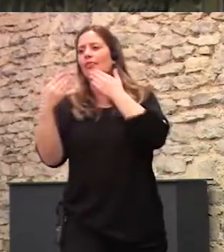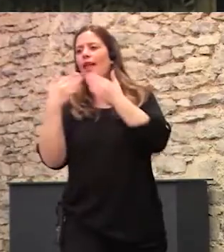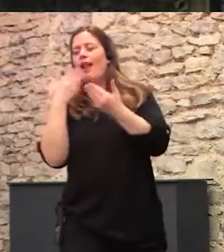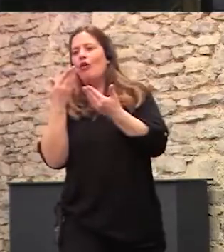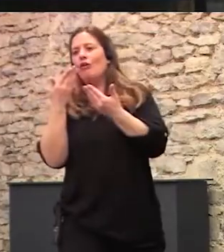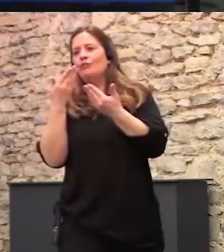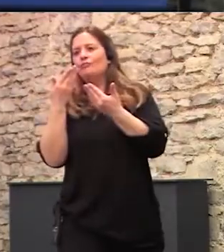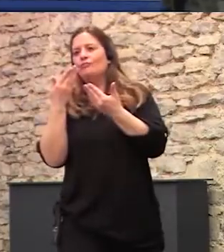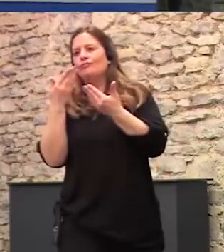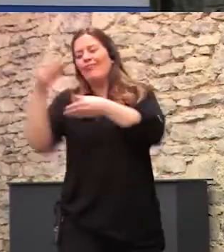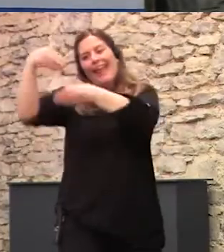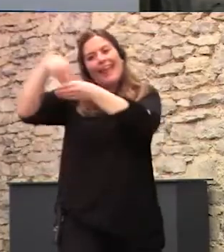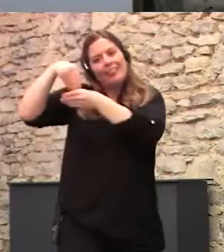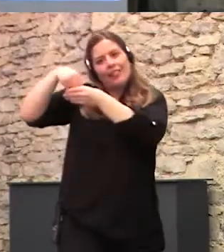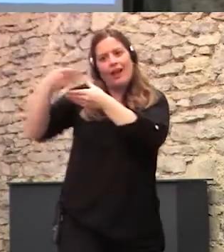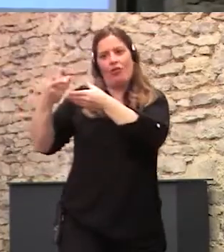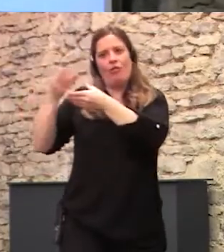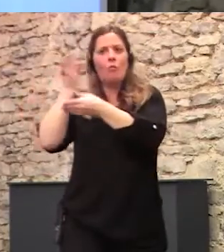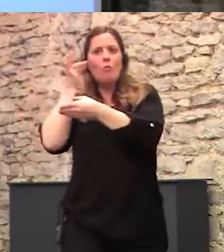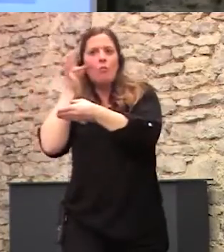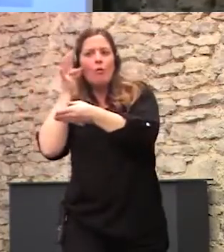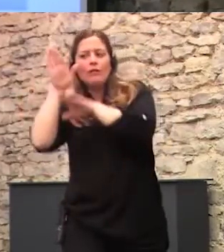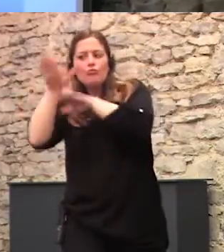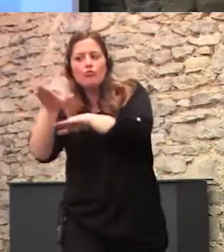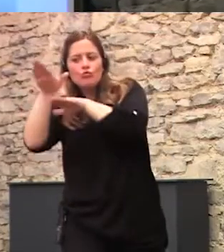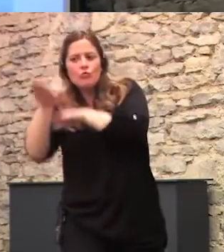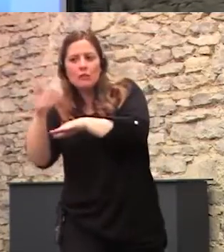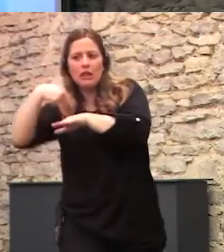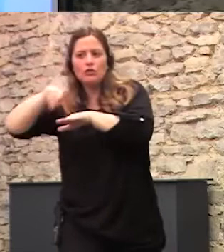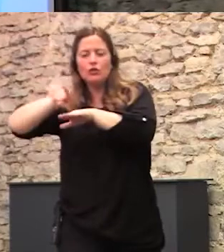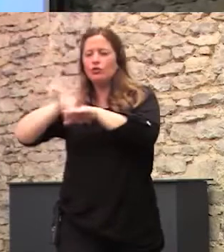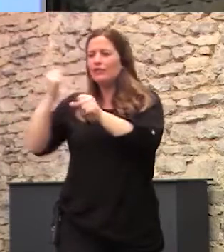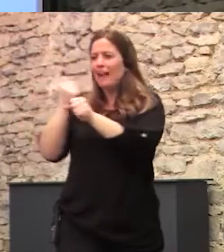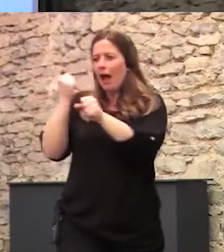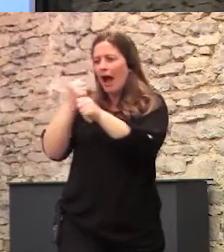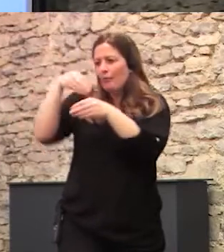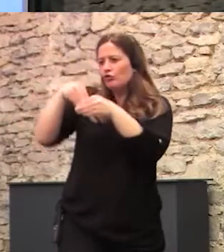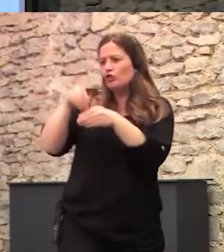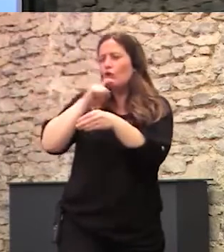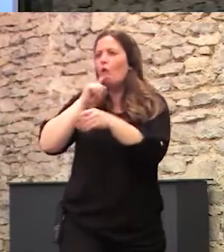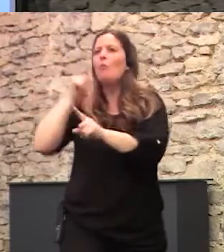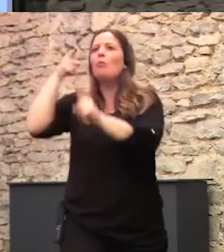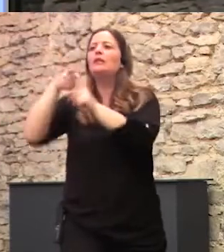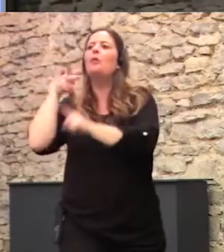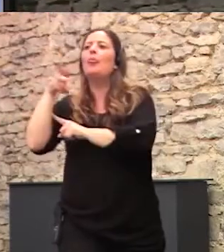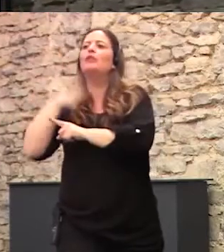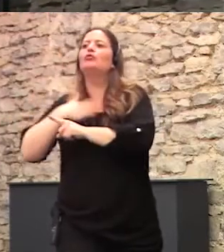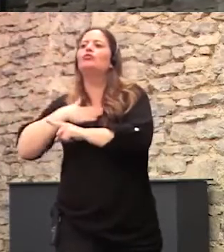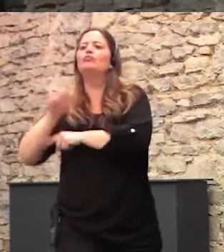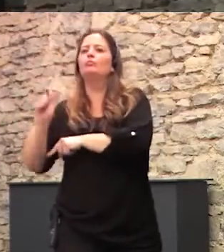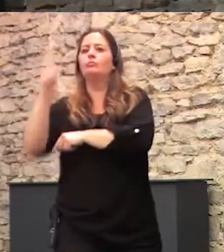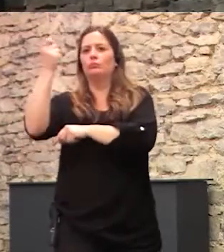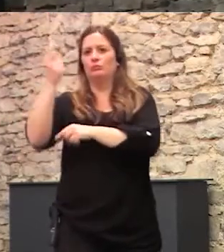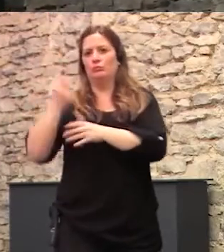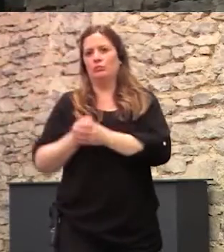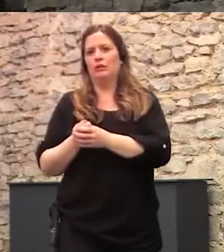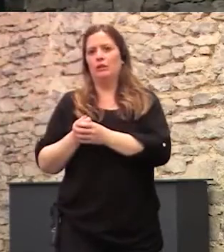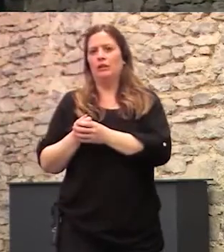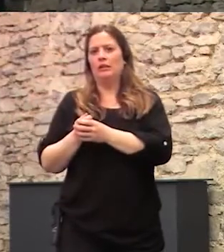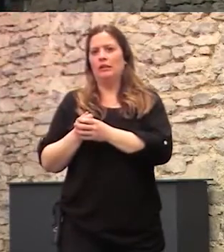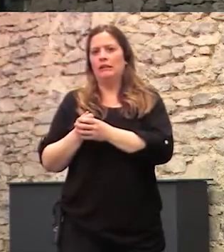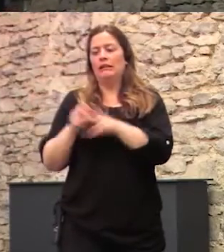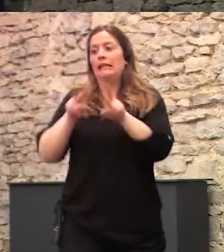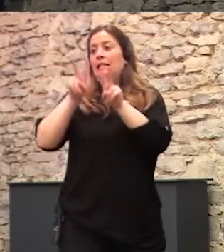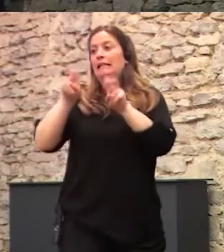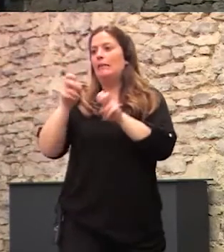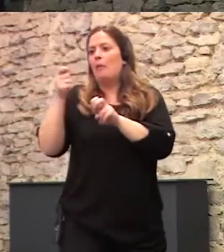de qué tenemos las mujeres musulmanas, cómo trabajamos internamente para lograr nuestros derechos, todo el tema un poco